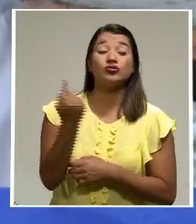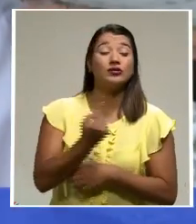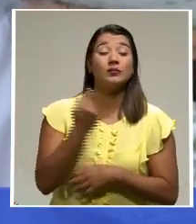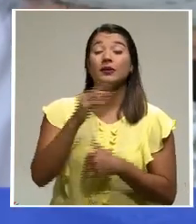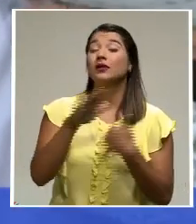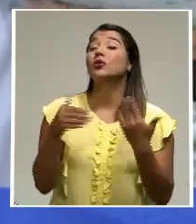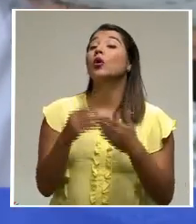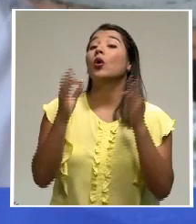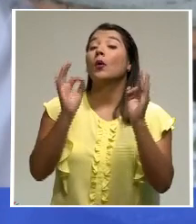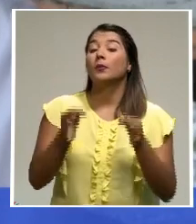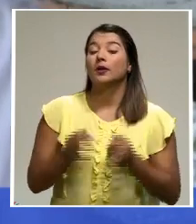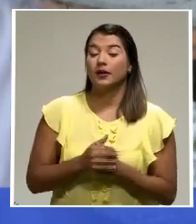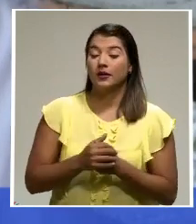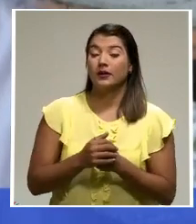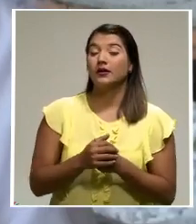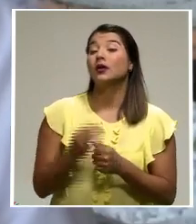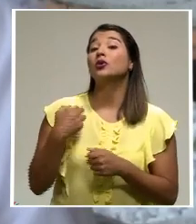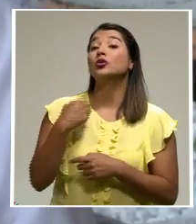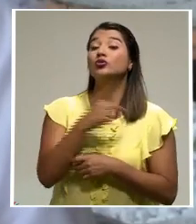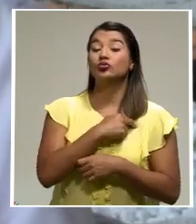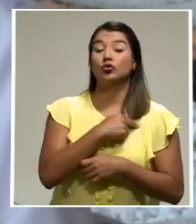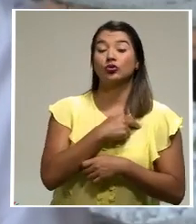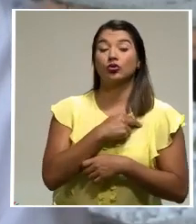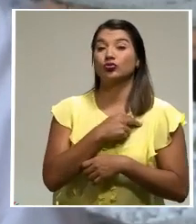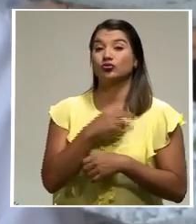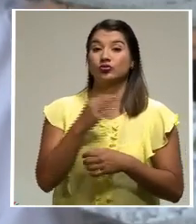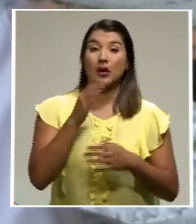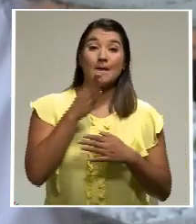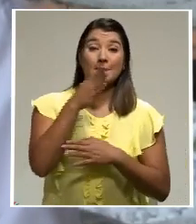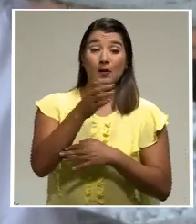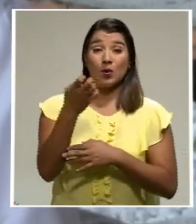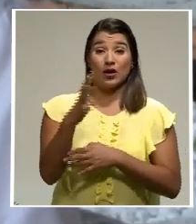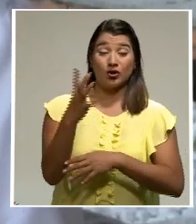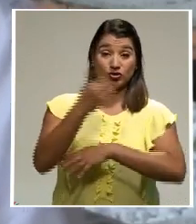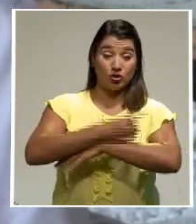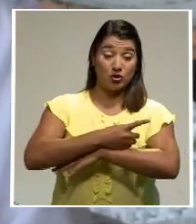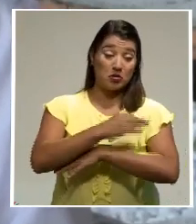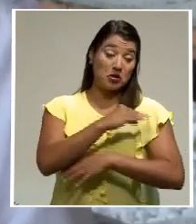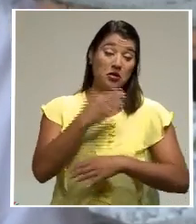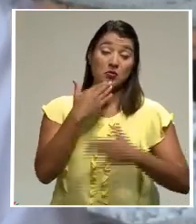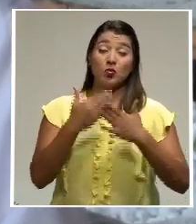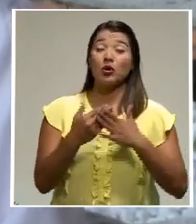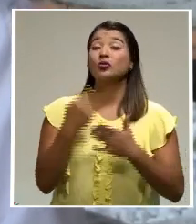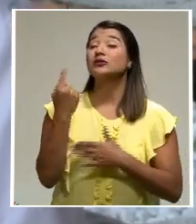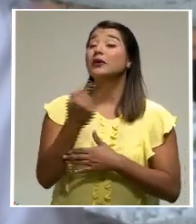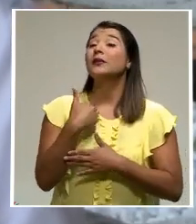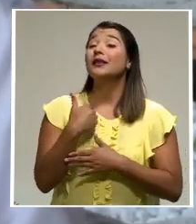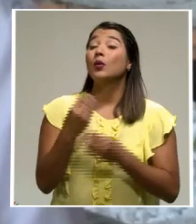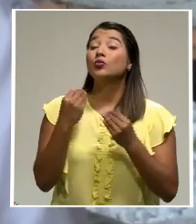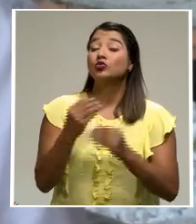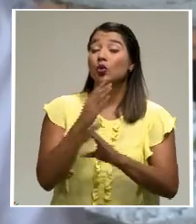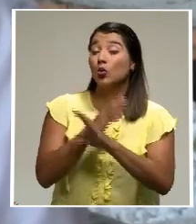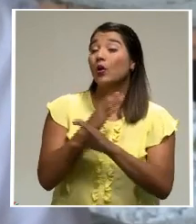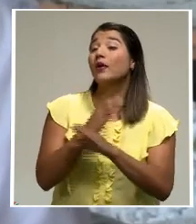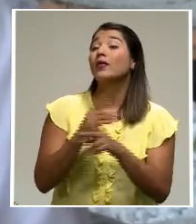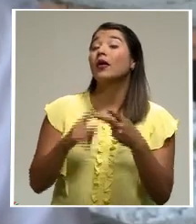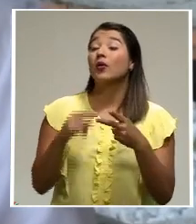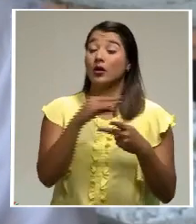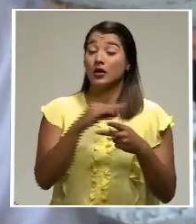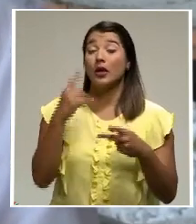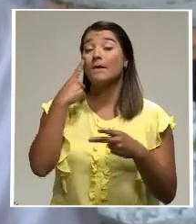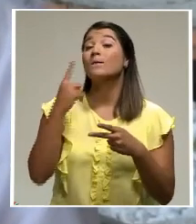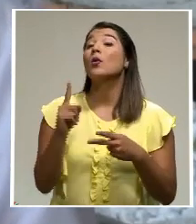pasado todos los días de 14 días después de la vacunación y bueno, siempre teniendo cuidado y con las medidas de distancia